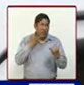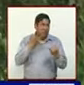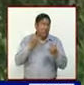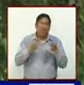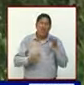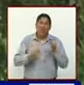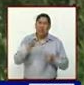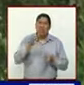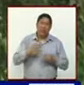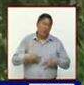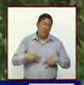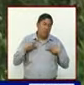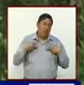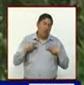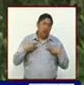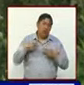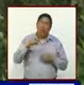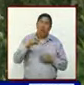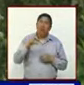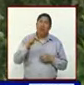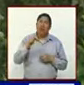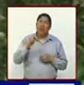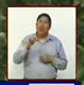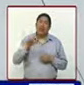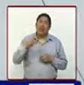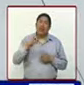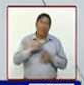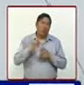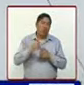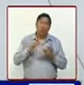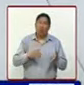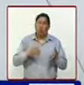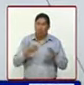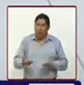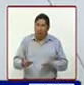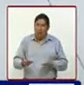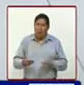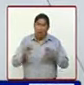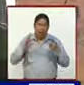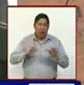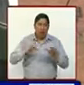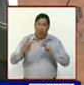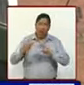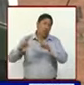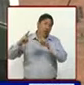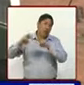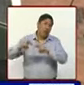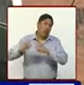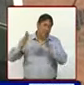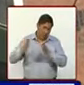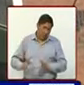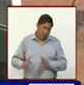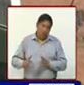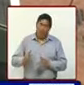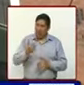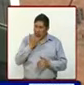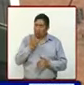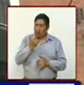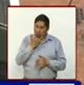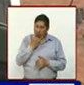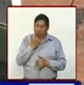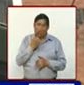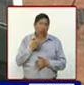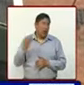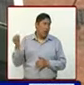si Daniel está vivo, está muerto, ¿dónde está Daniel? Ya nos han cambiado de investigador por ciertas